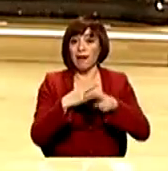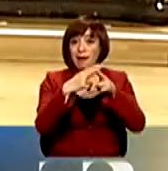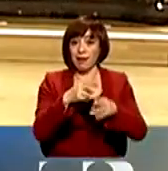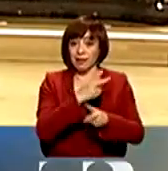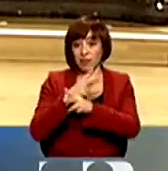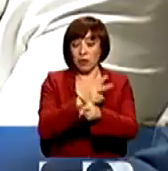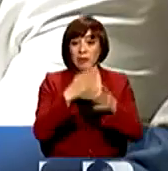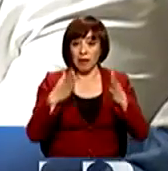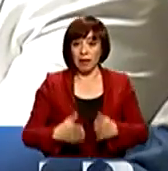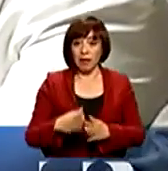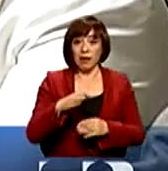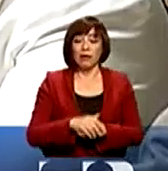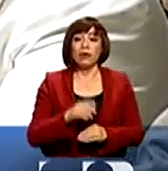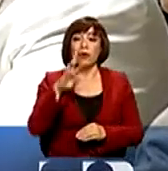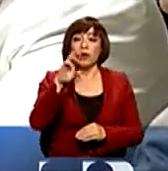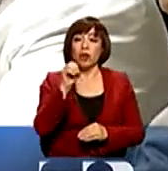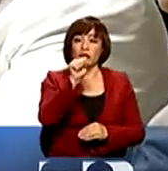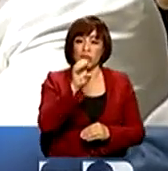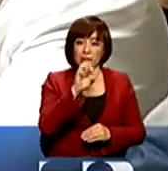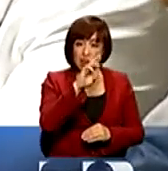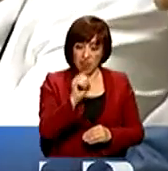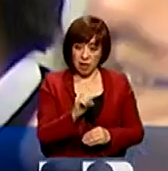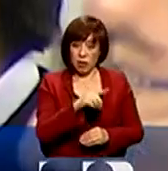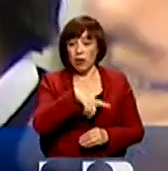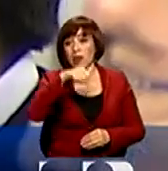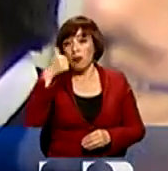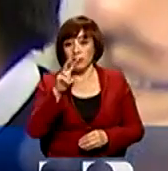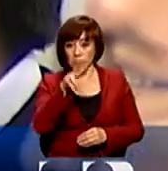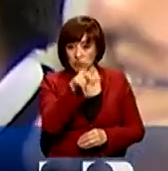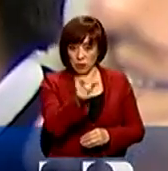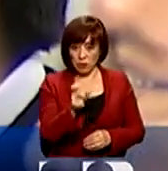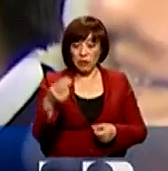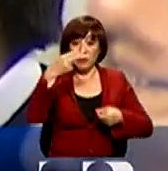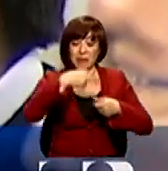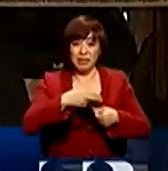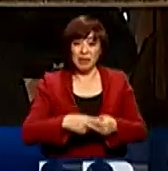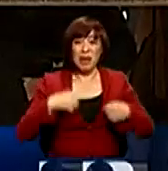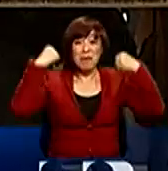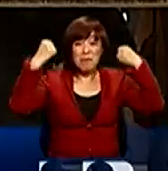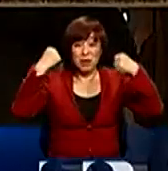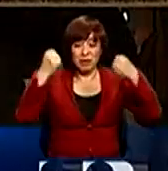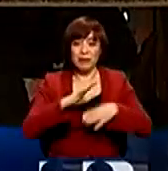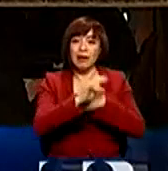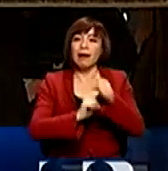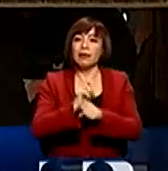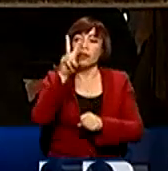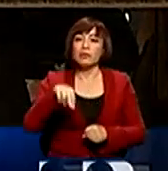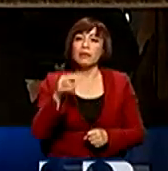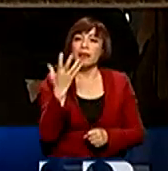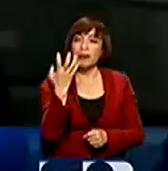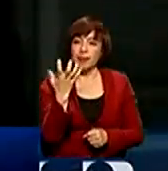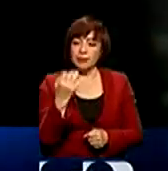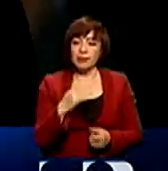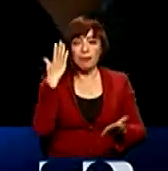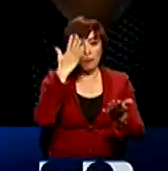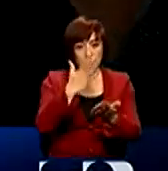David Rosero y 2 implicados más por el delito de ataque y resistencia en una protesta en 2015 fue suspendida por su